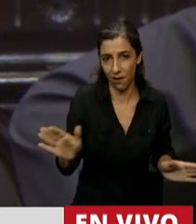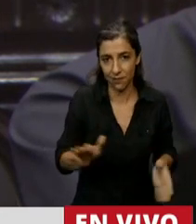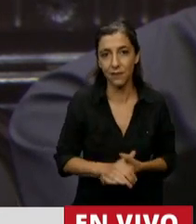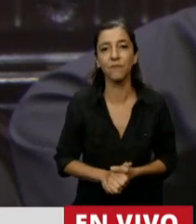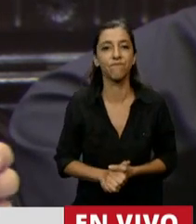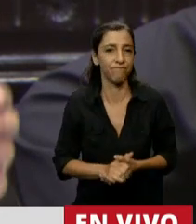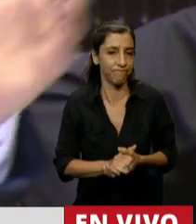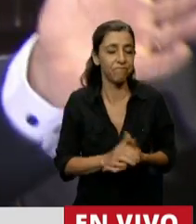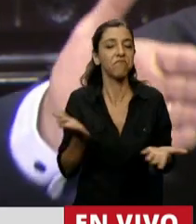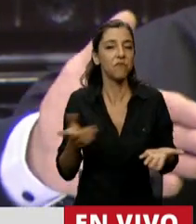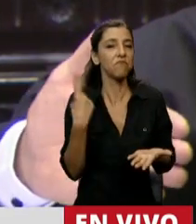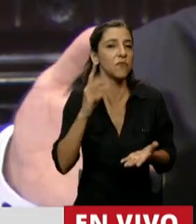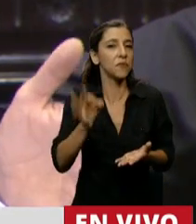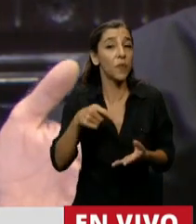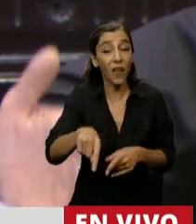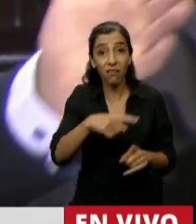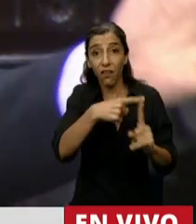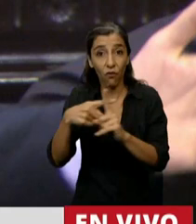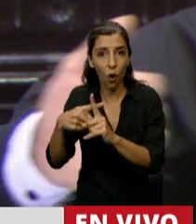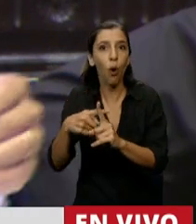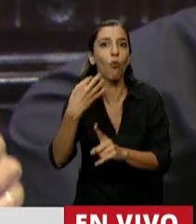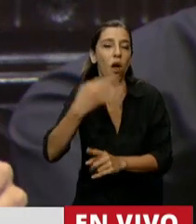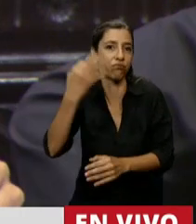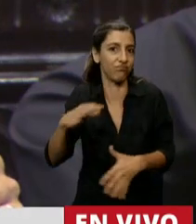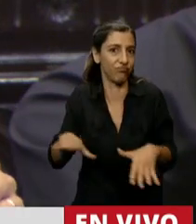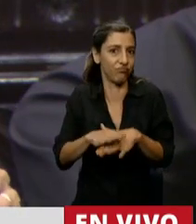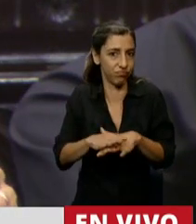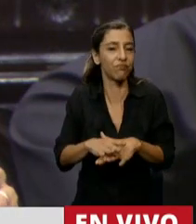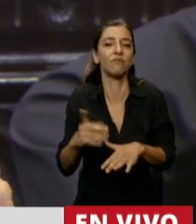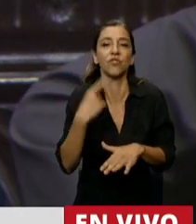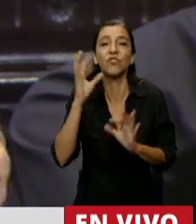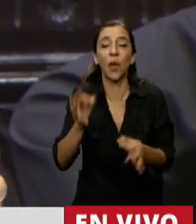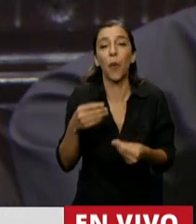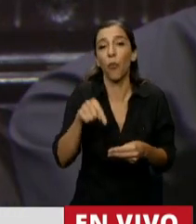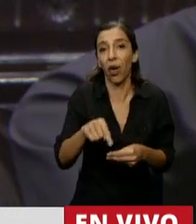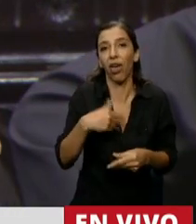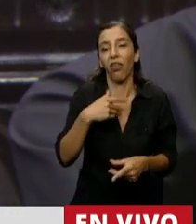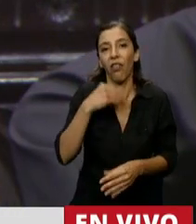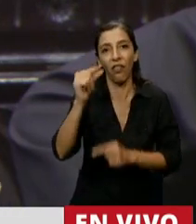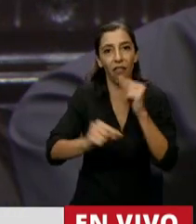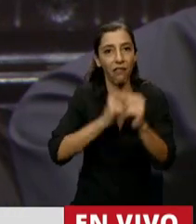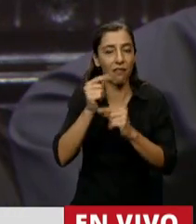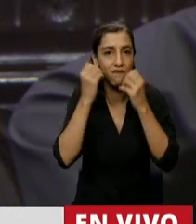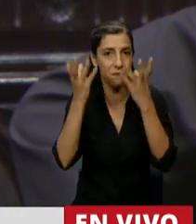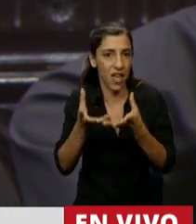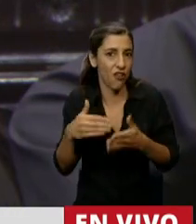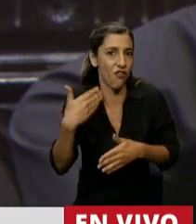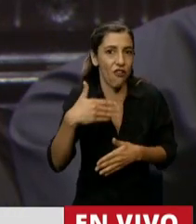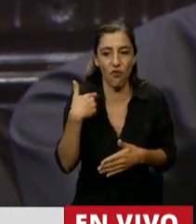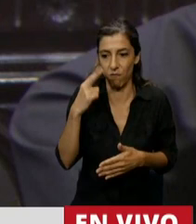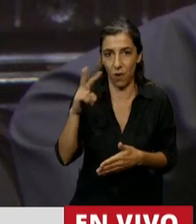es exitosa? Está aprobada, la historia lo demuestra, y se mejoró. Se mejoró con este proyecto